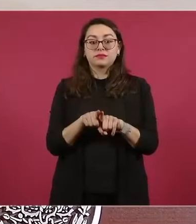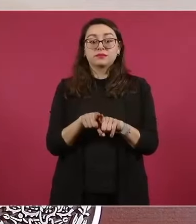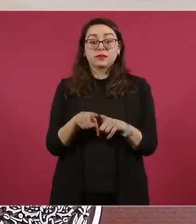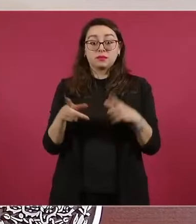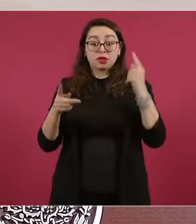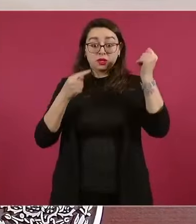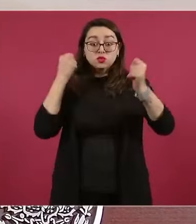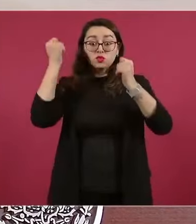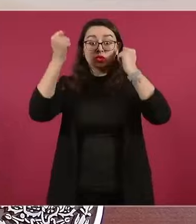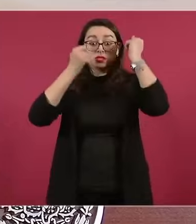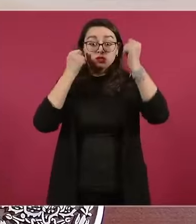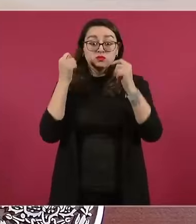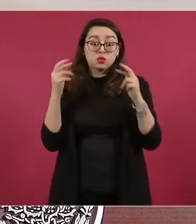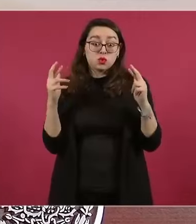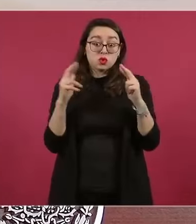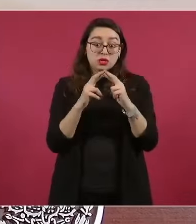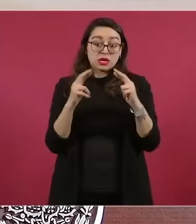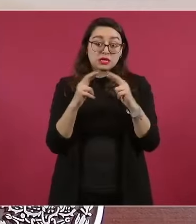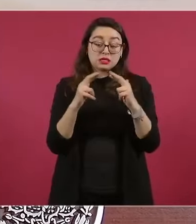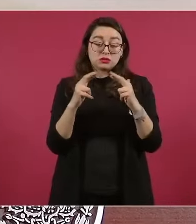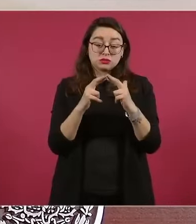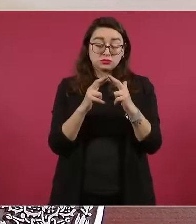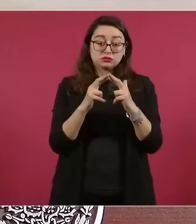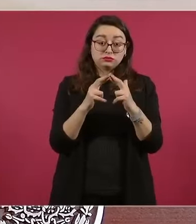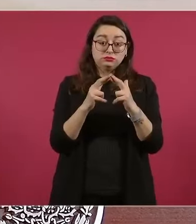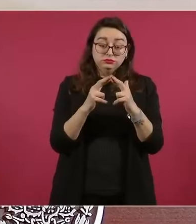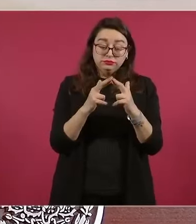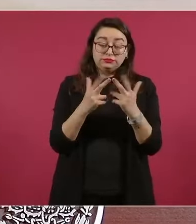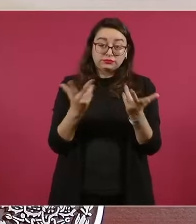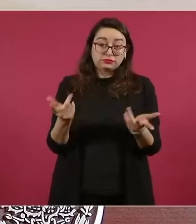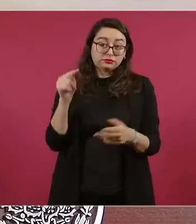religioso, porque está